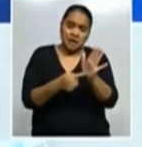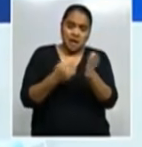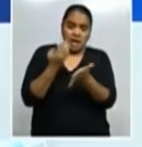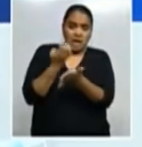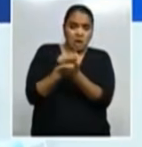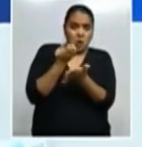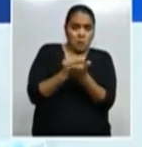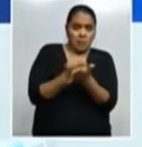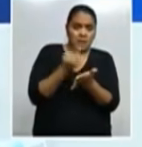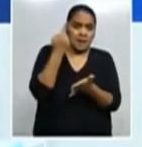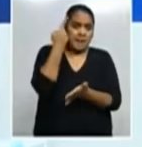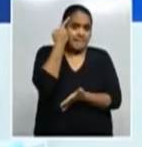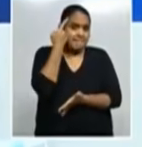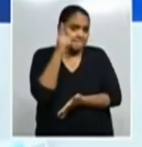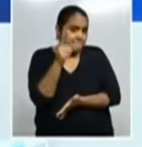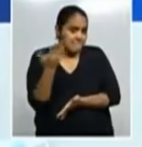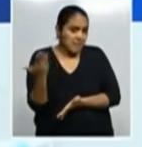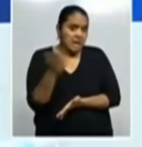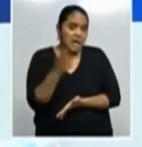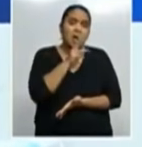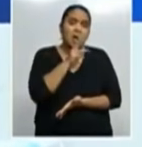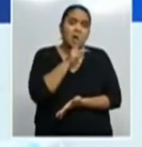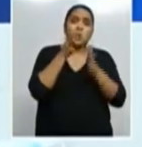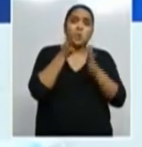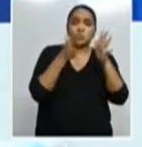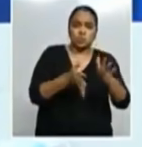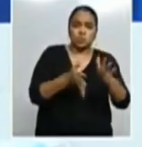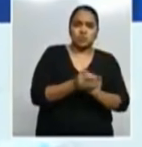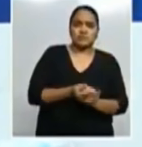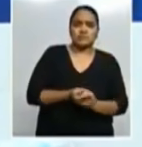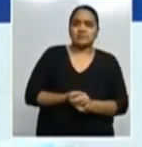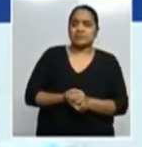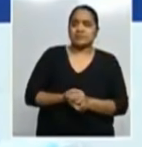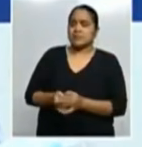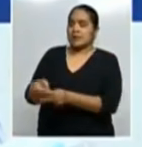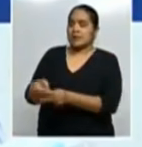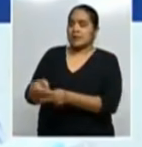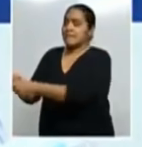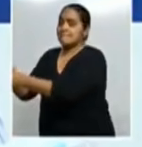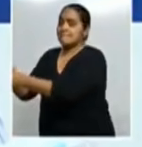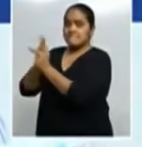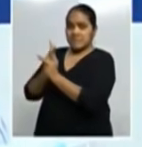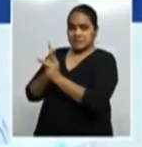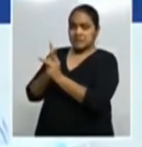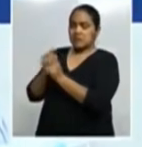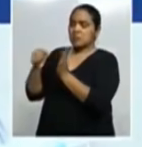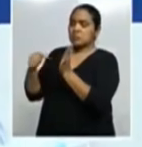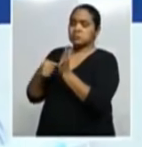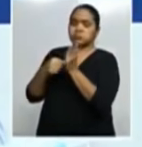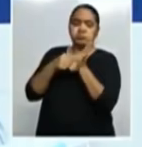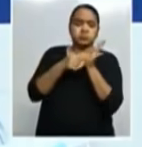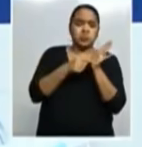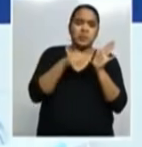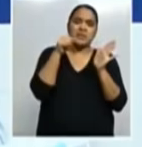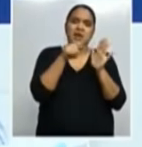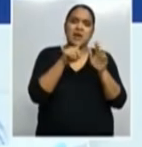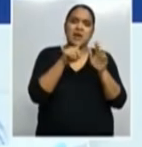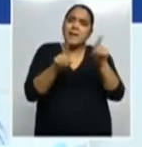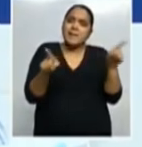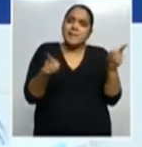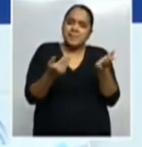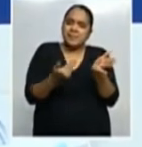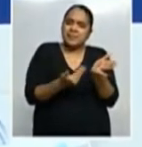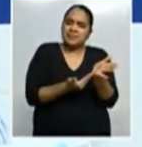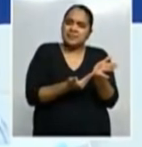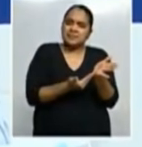económica post-crisis. Quiero comentarle también, presidente, de que la Comisión Nacional de Bancos y Seguros